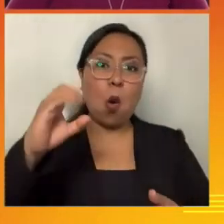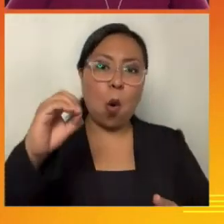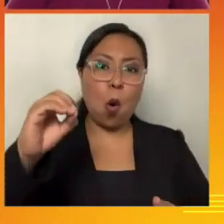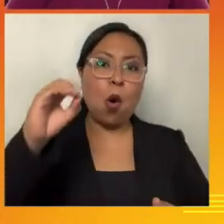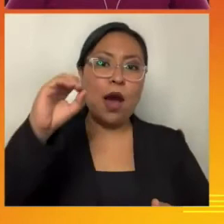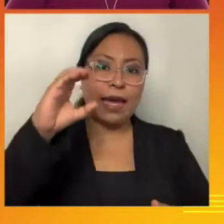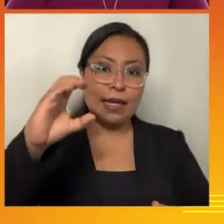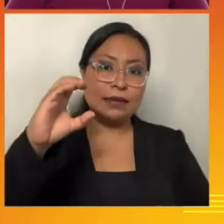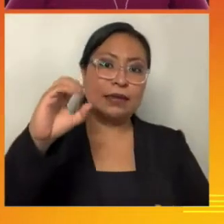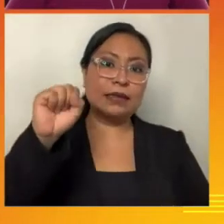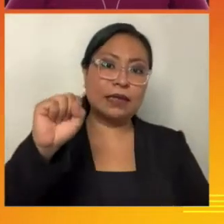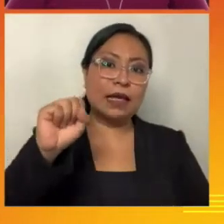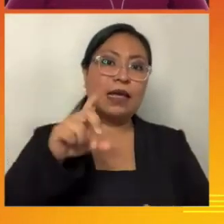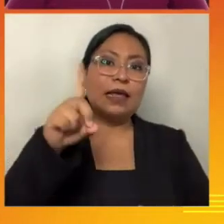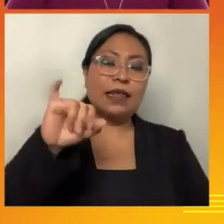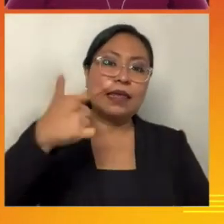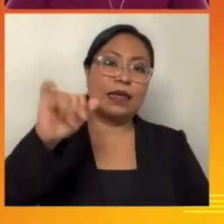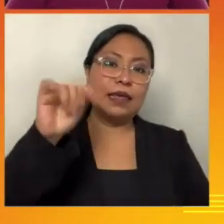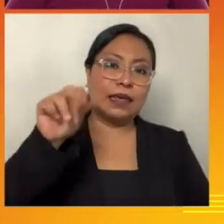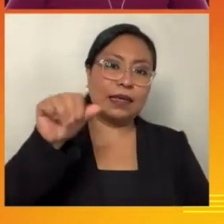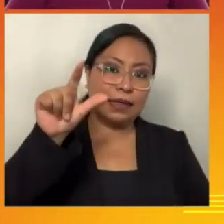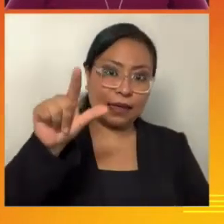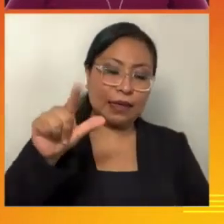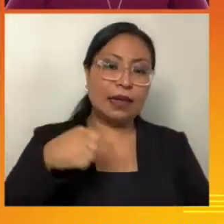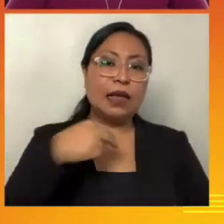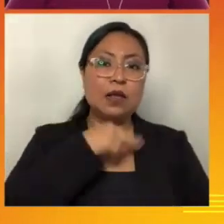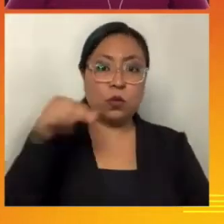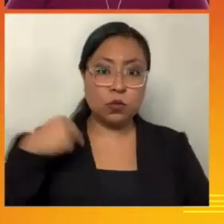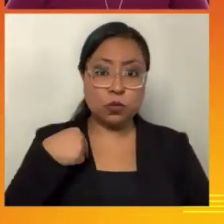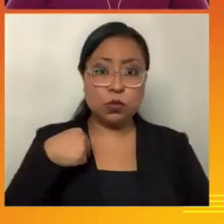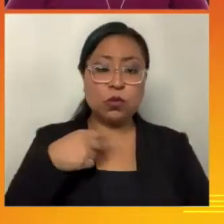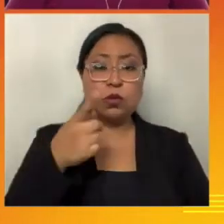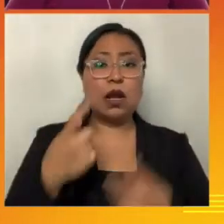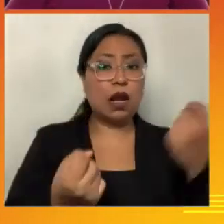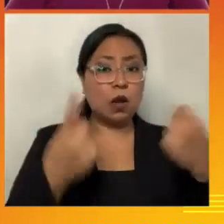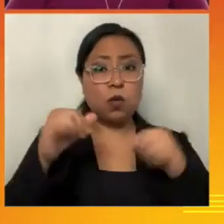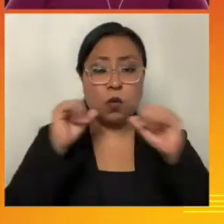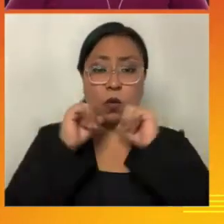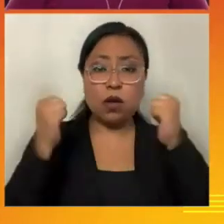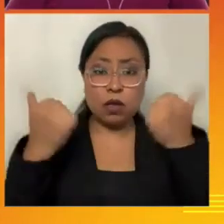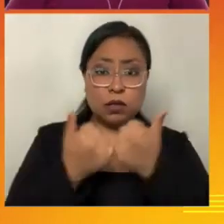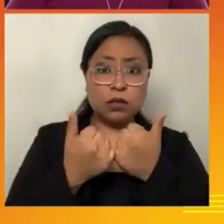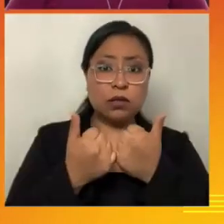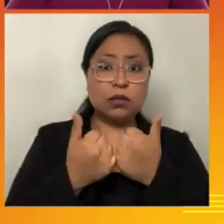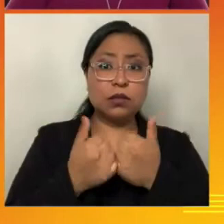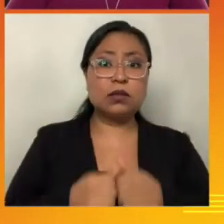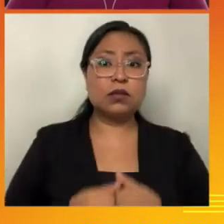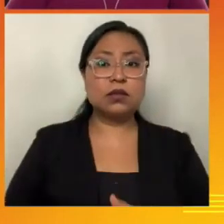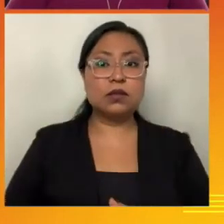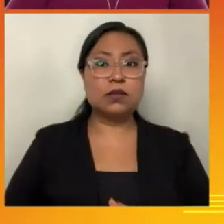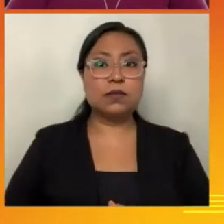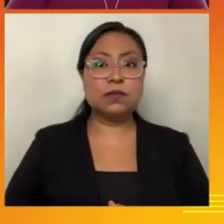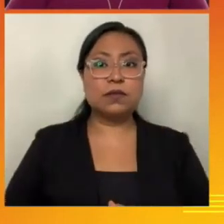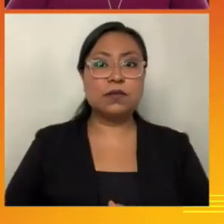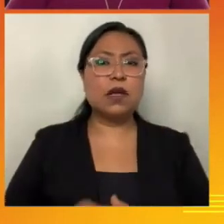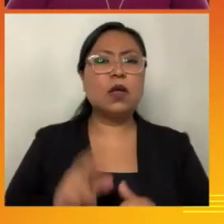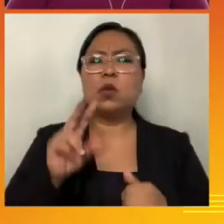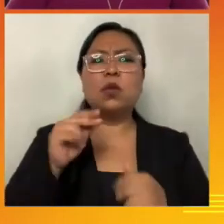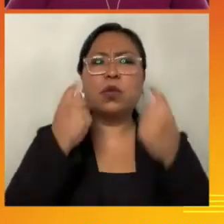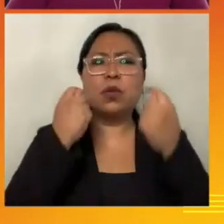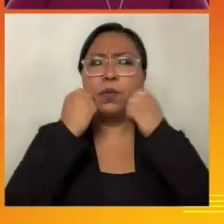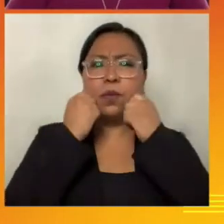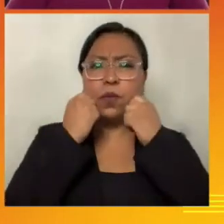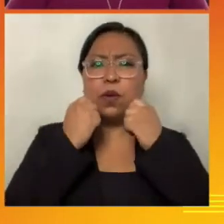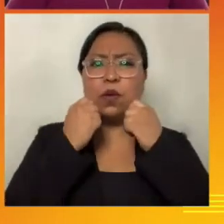que todas las organizaciones o la mayoría, la gran mayoría de las organizaciones, no importa